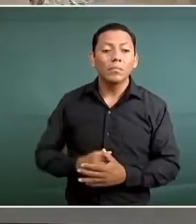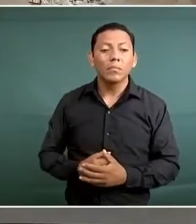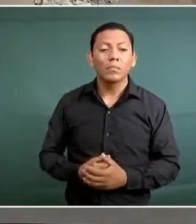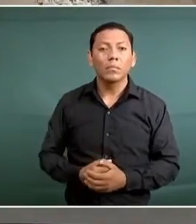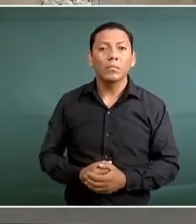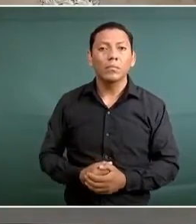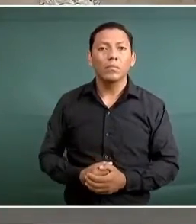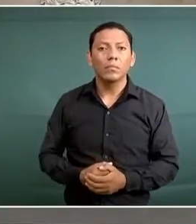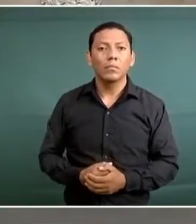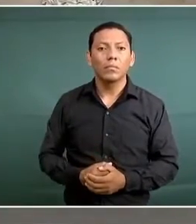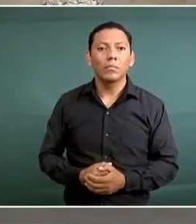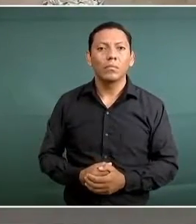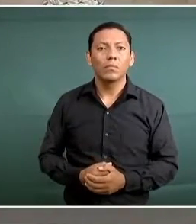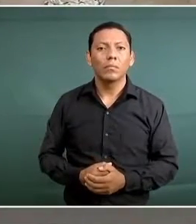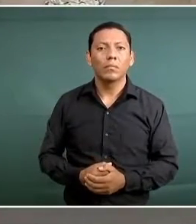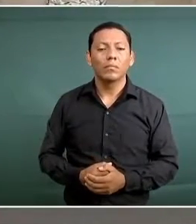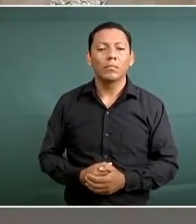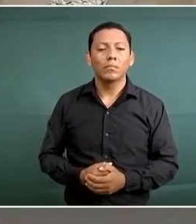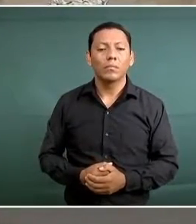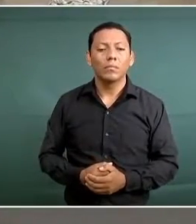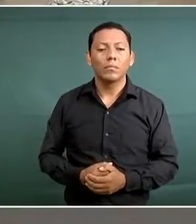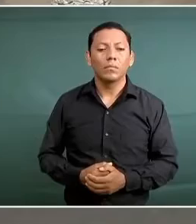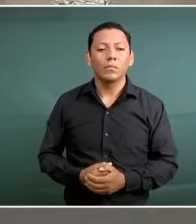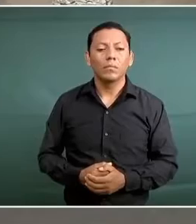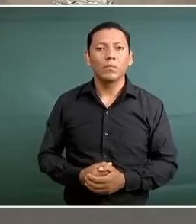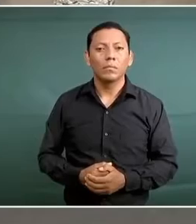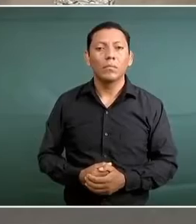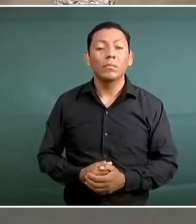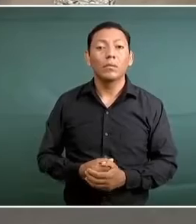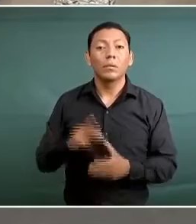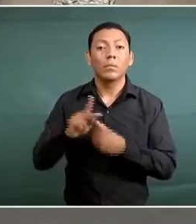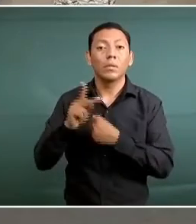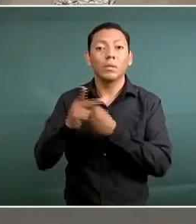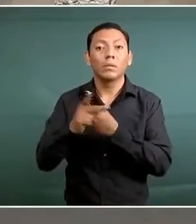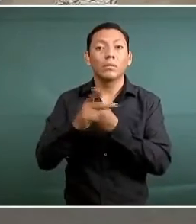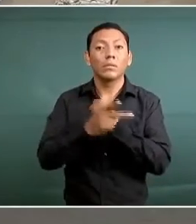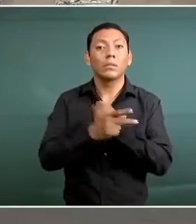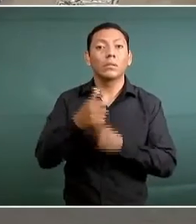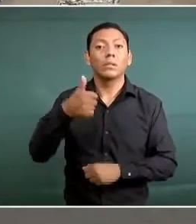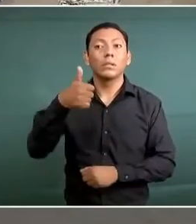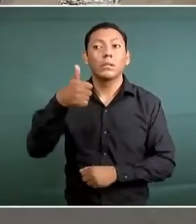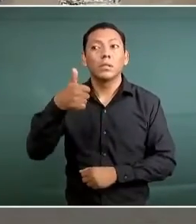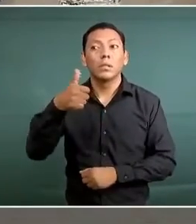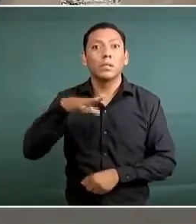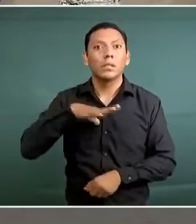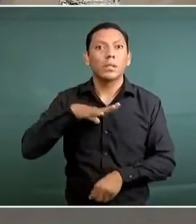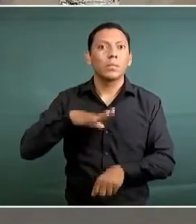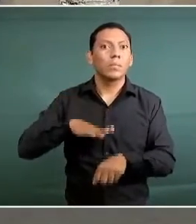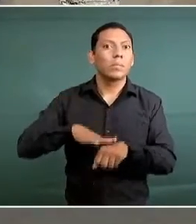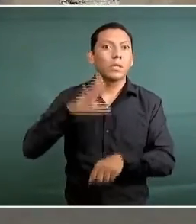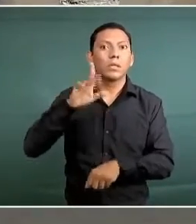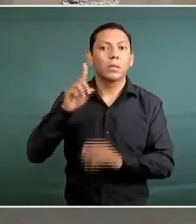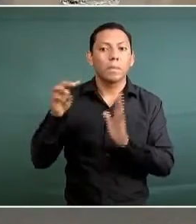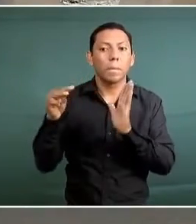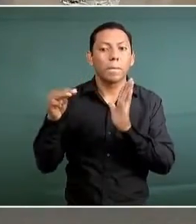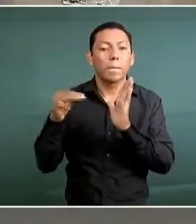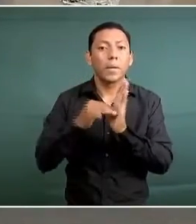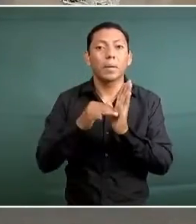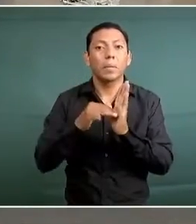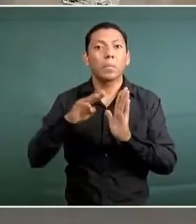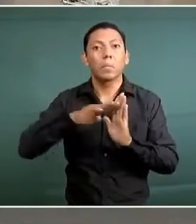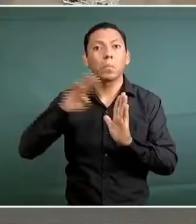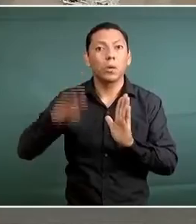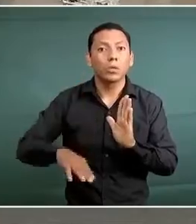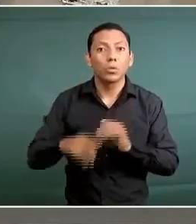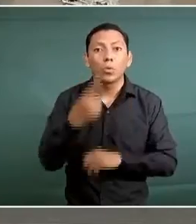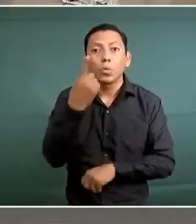reportado más de mil muertos en un